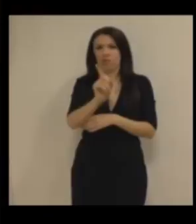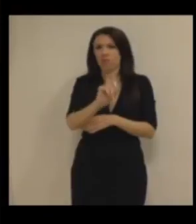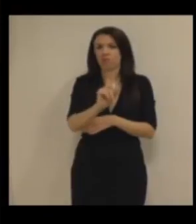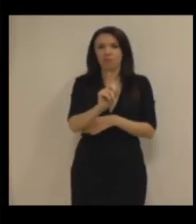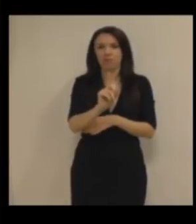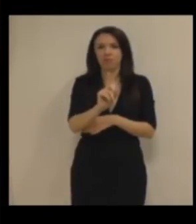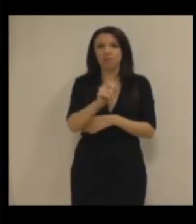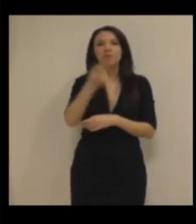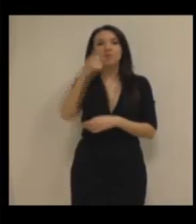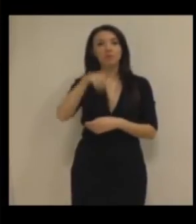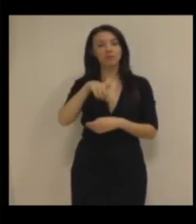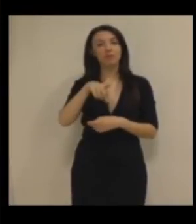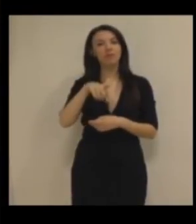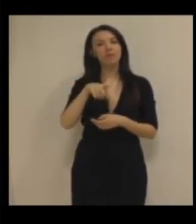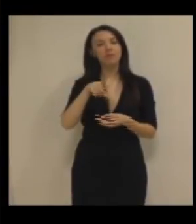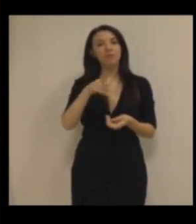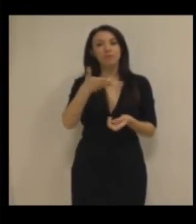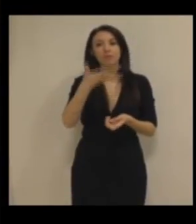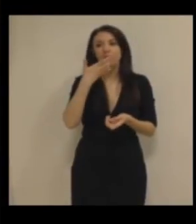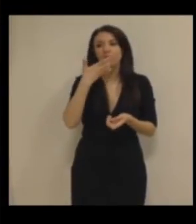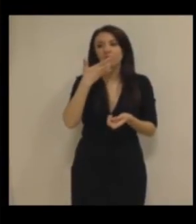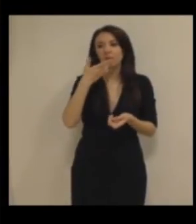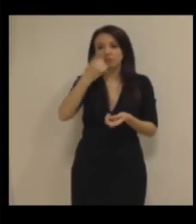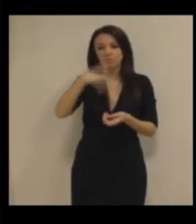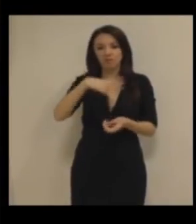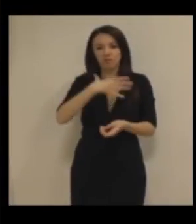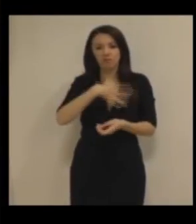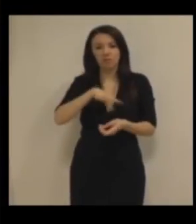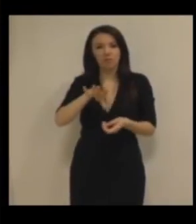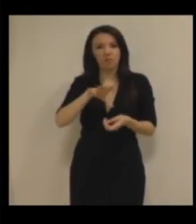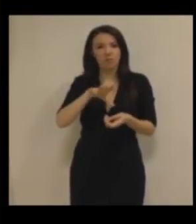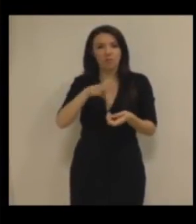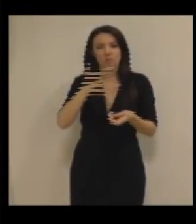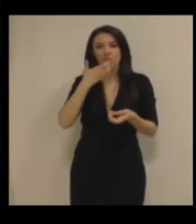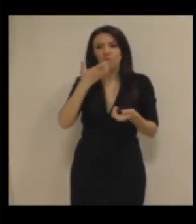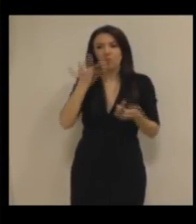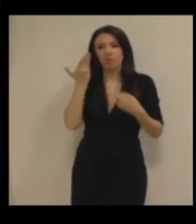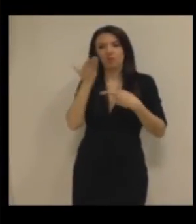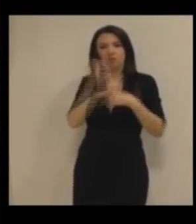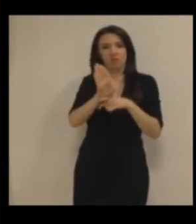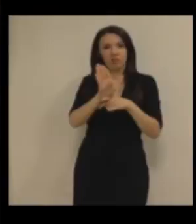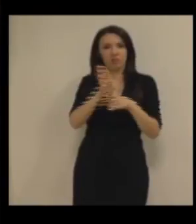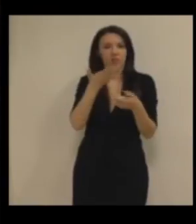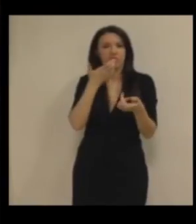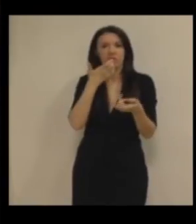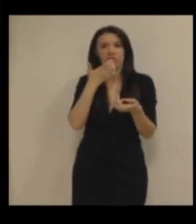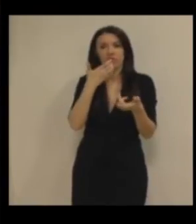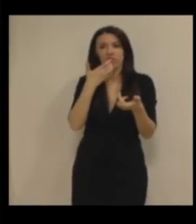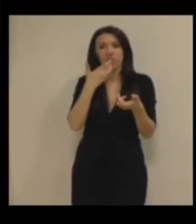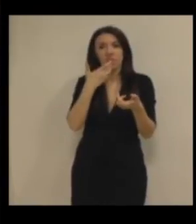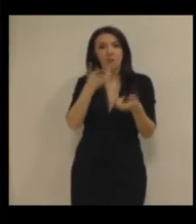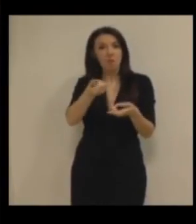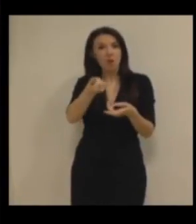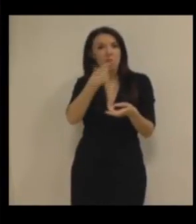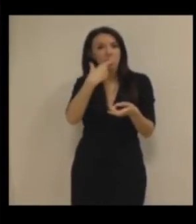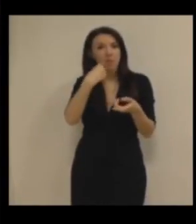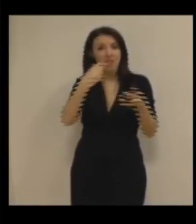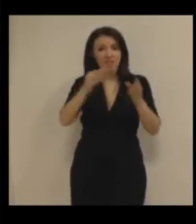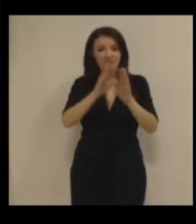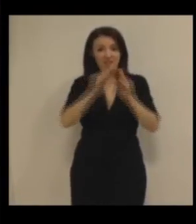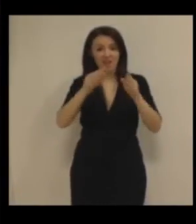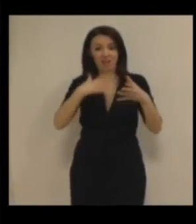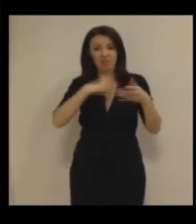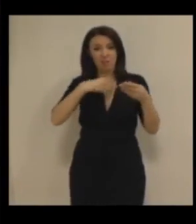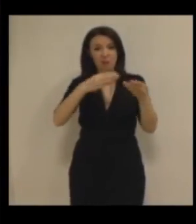que si fuéramos capaces de diseñar, por ejemplo, un prospecto de medicina